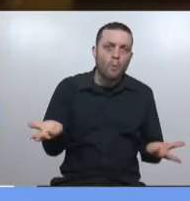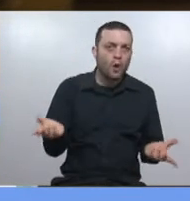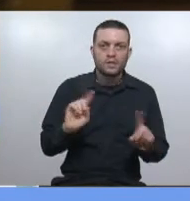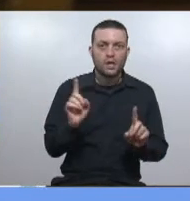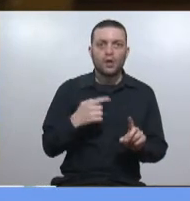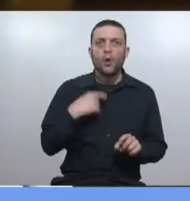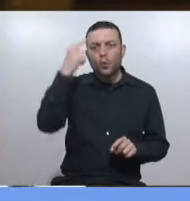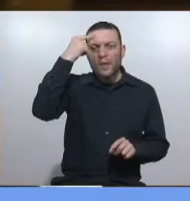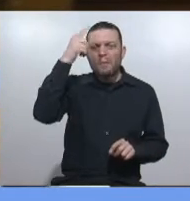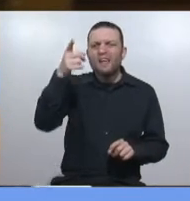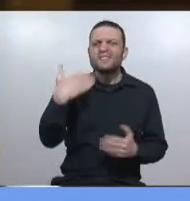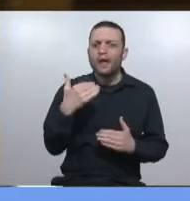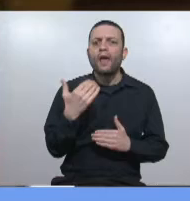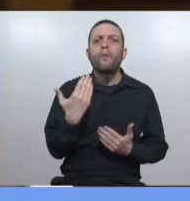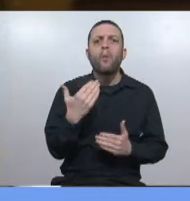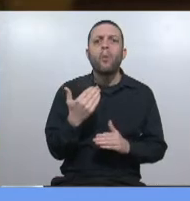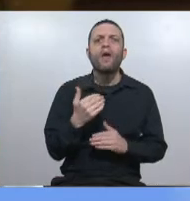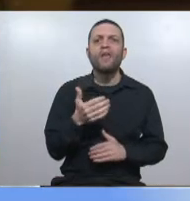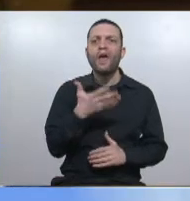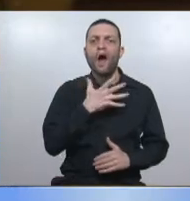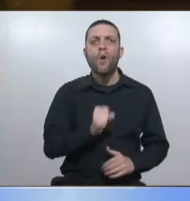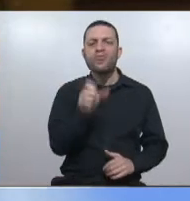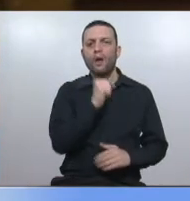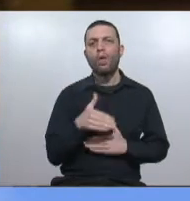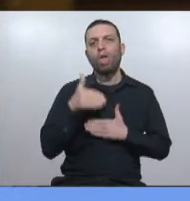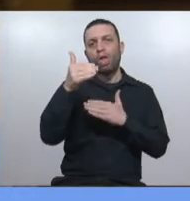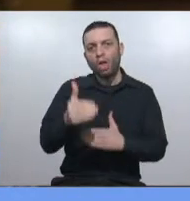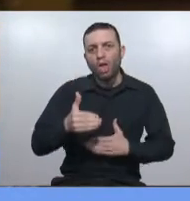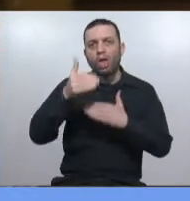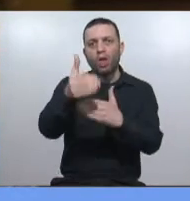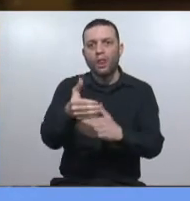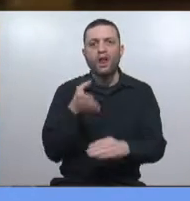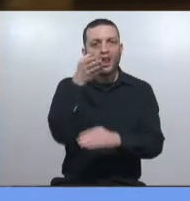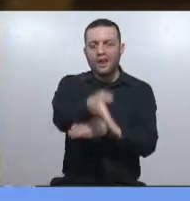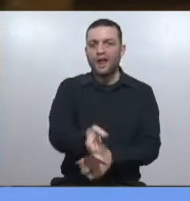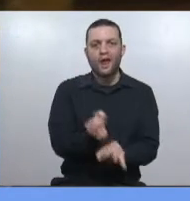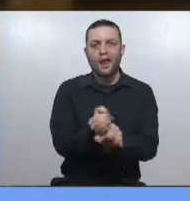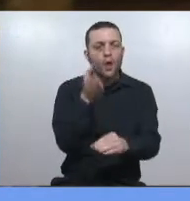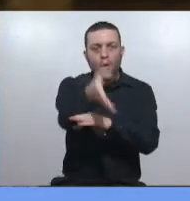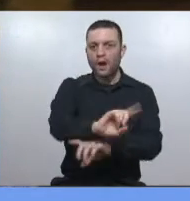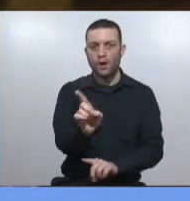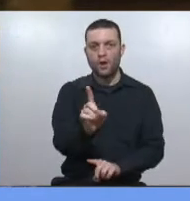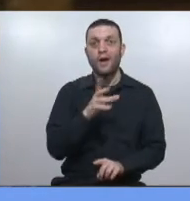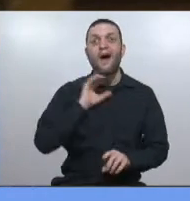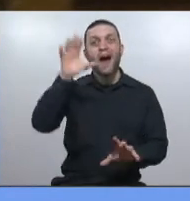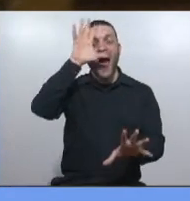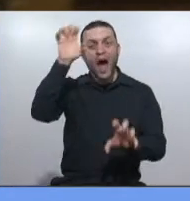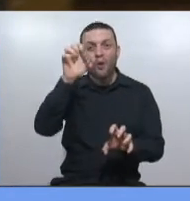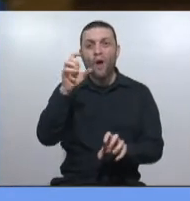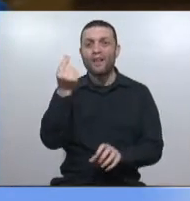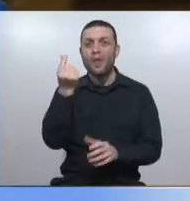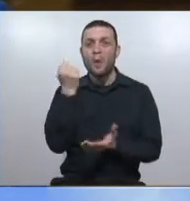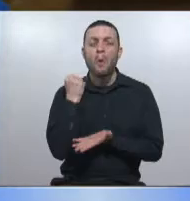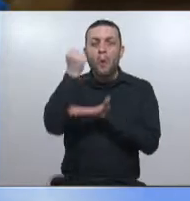esperando recordarle que el presupuesto de la ciudad con esa lista respecto de educación el año pasado para este año volvió a aumentar y además se han dado